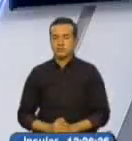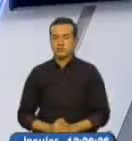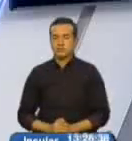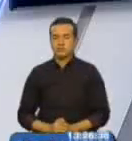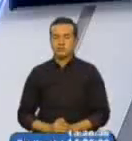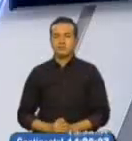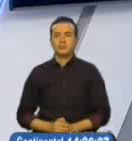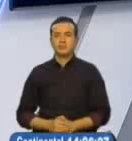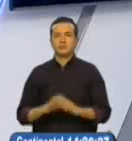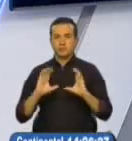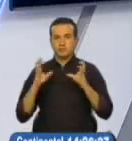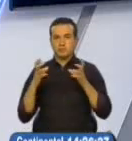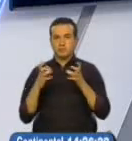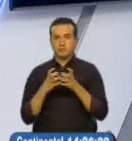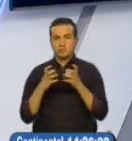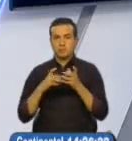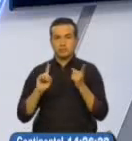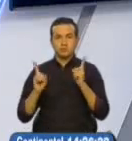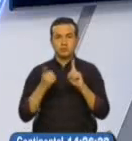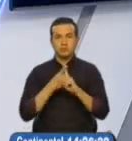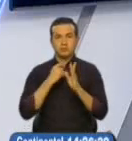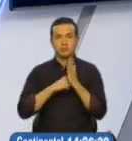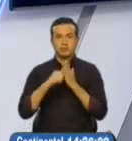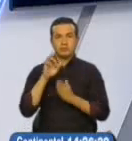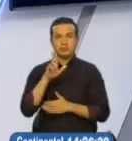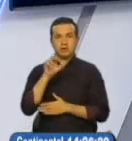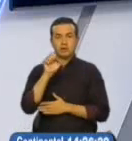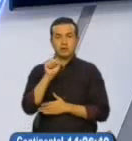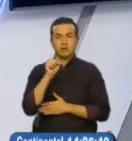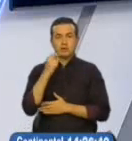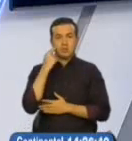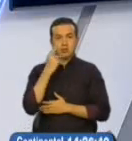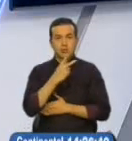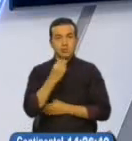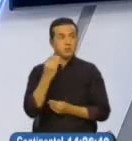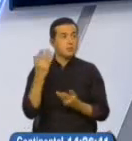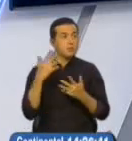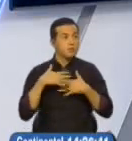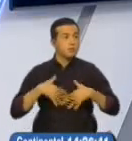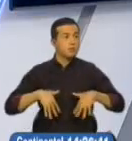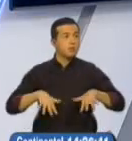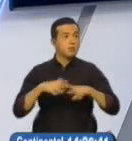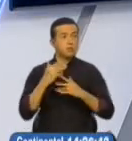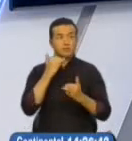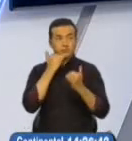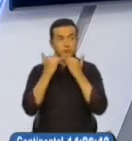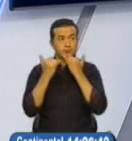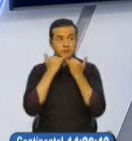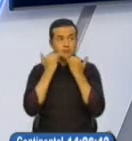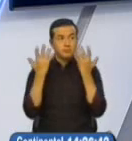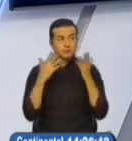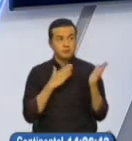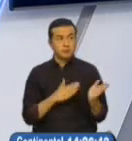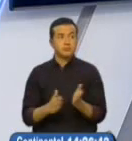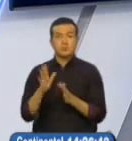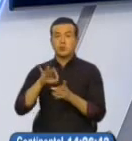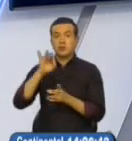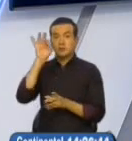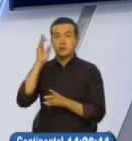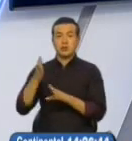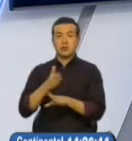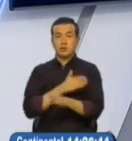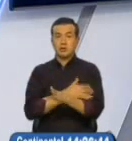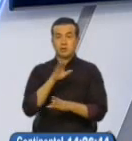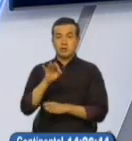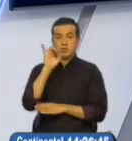El Partido de los Conservadores de la primera ministra Theresa May perdió la mayoría absoluta en el Parlamento británico. Esto tras las elecciones